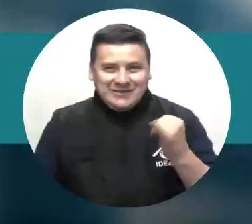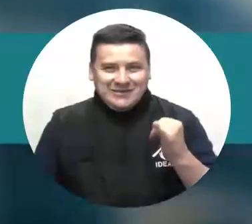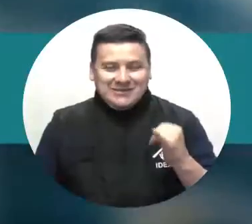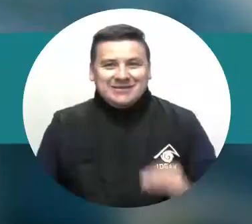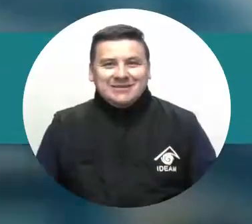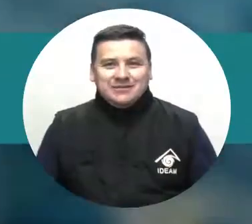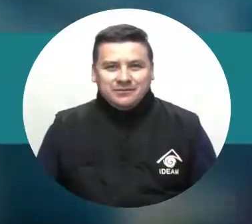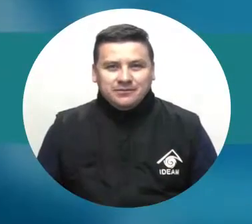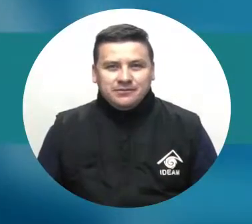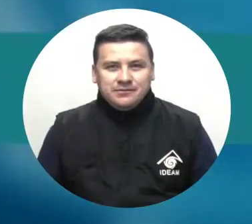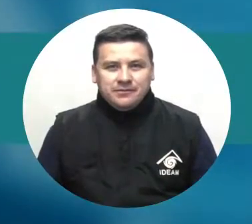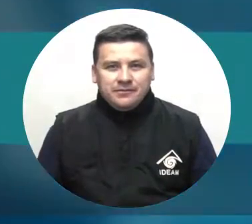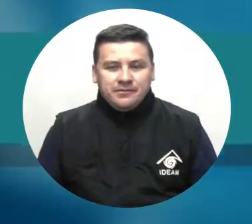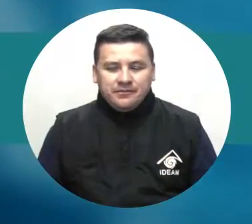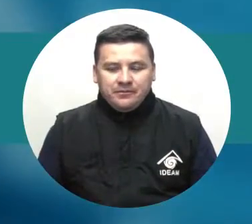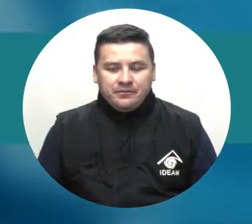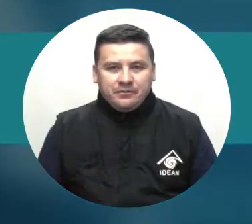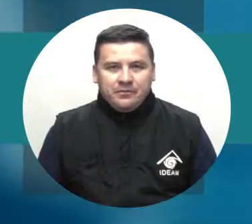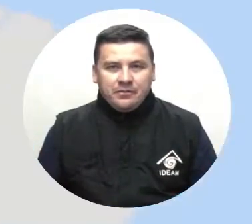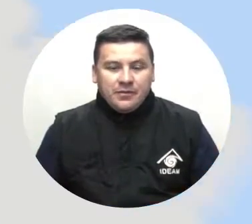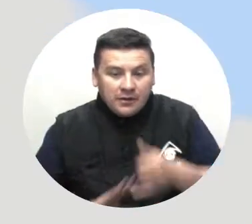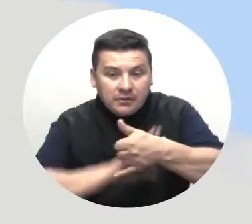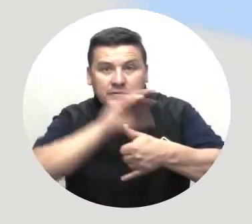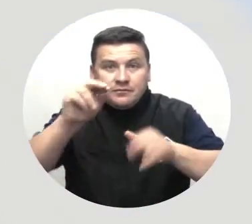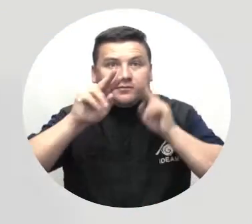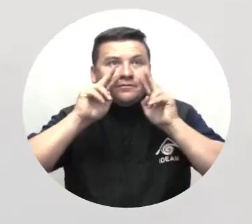Pronóstico del tiempo para la tarde del jueves.